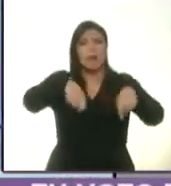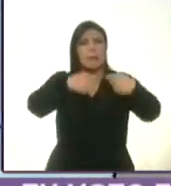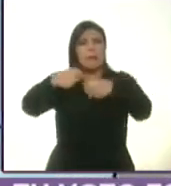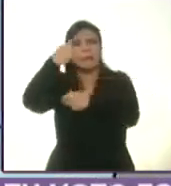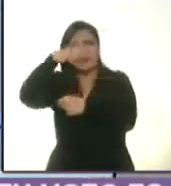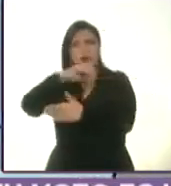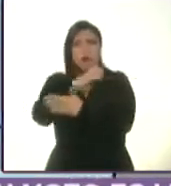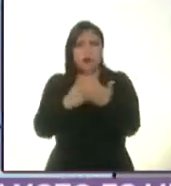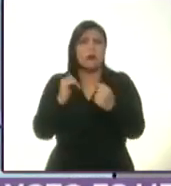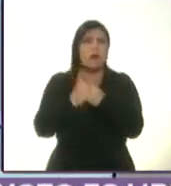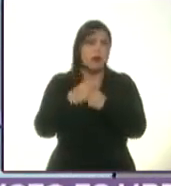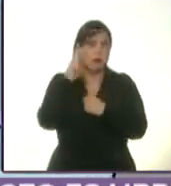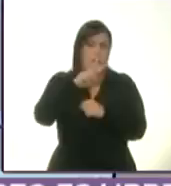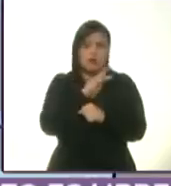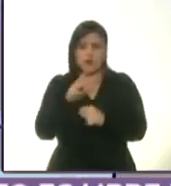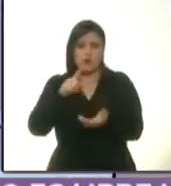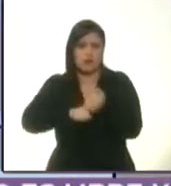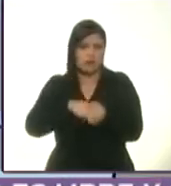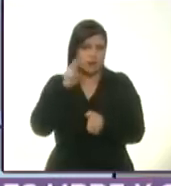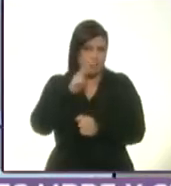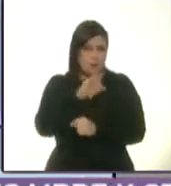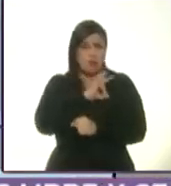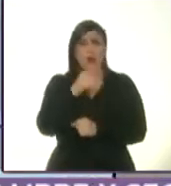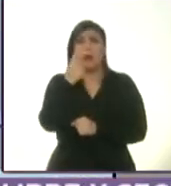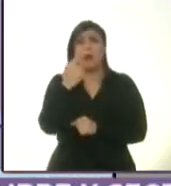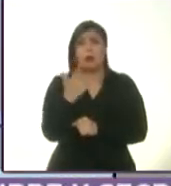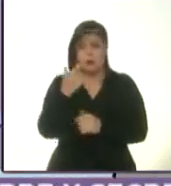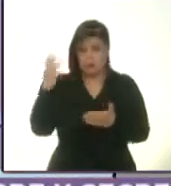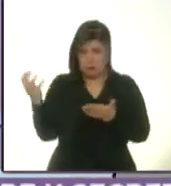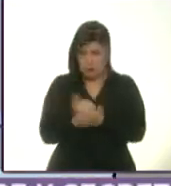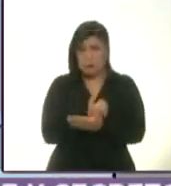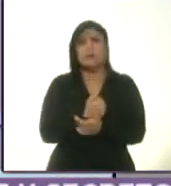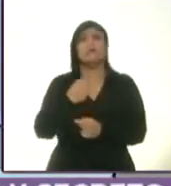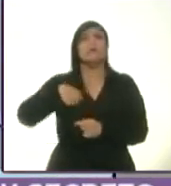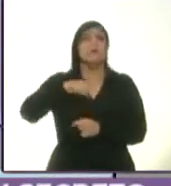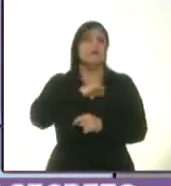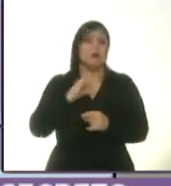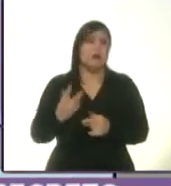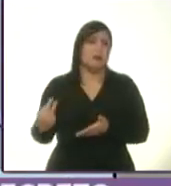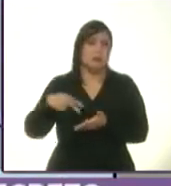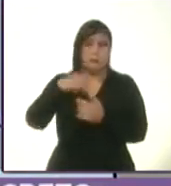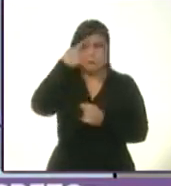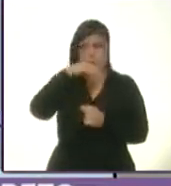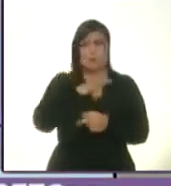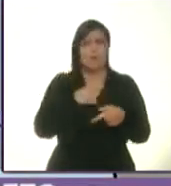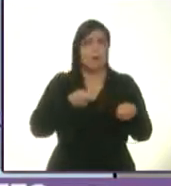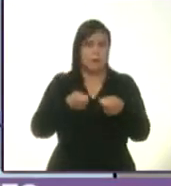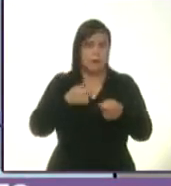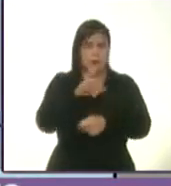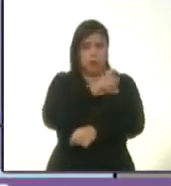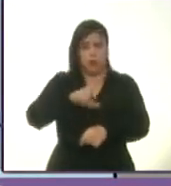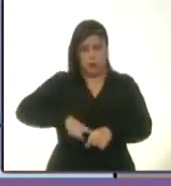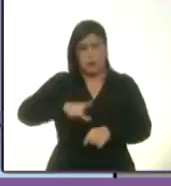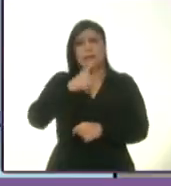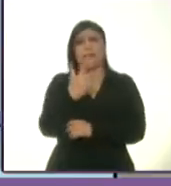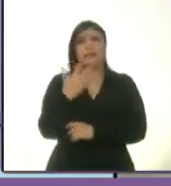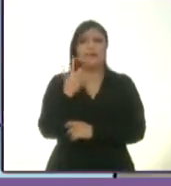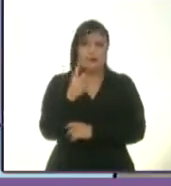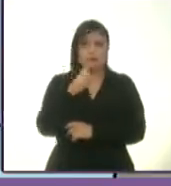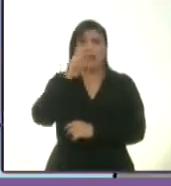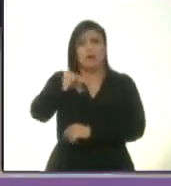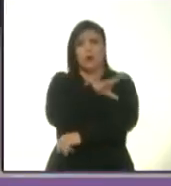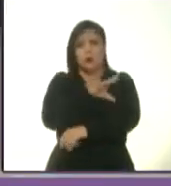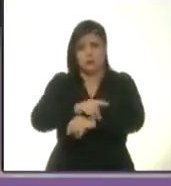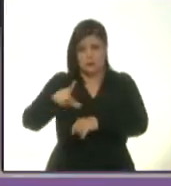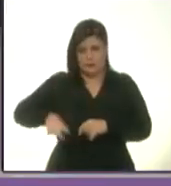vamos a ganar el primero de julio y vamos a entrar a gobernar el 5 de diciembre con un gobierno honesto